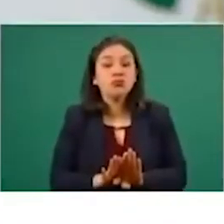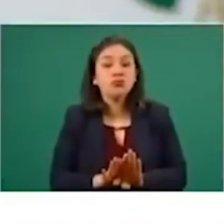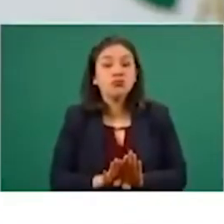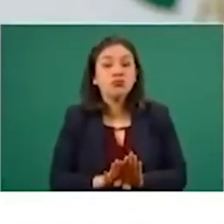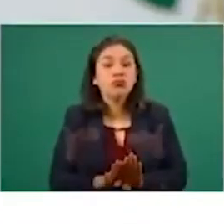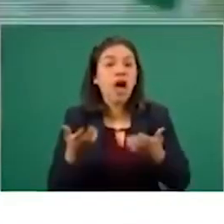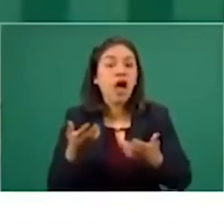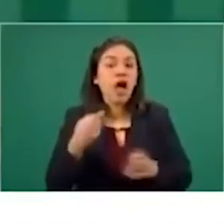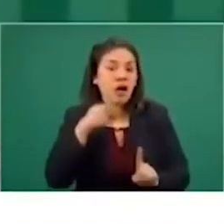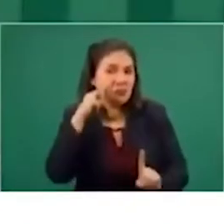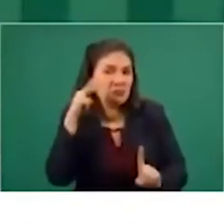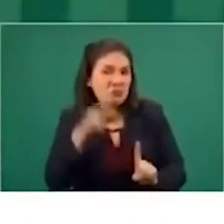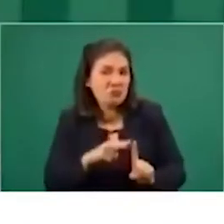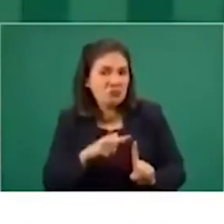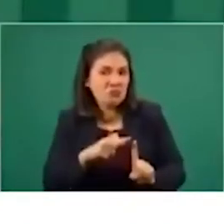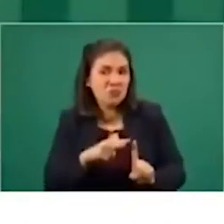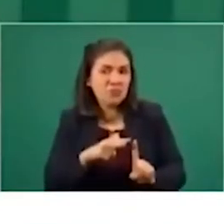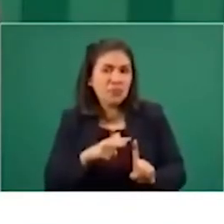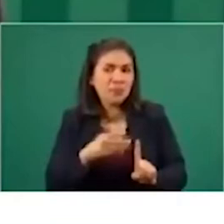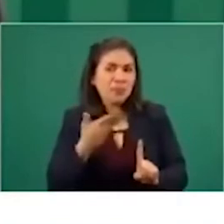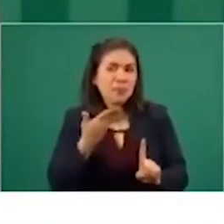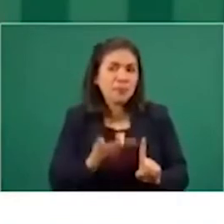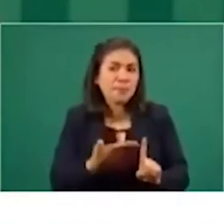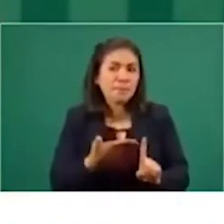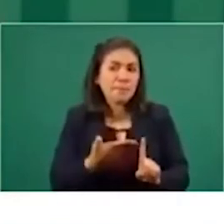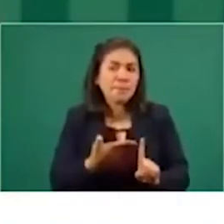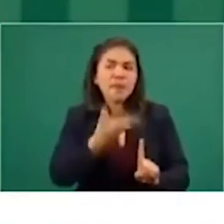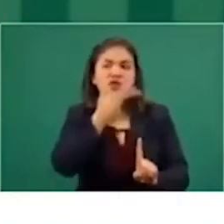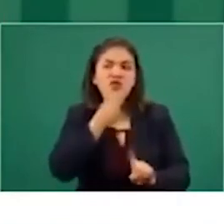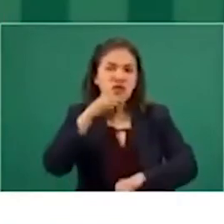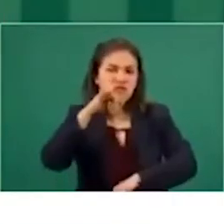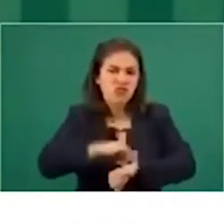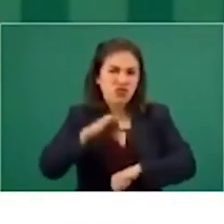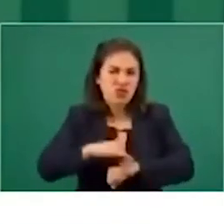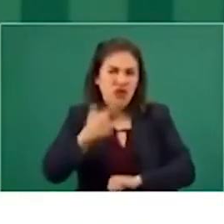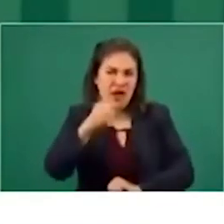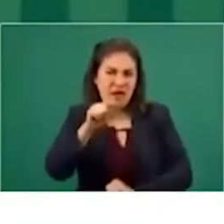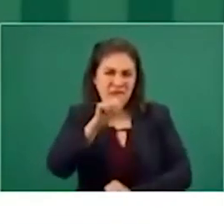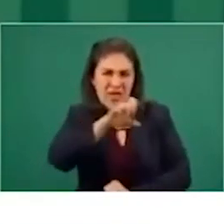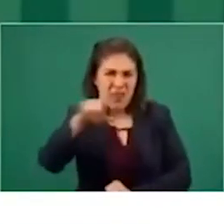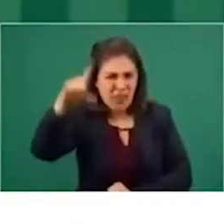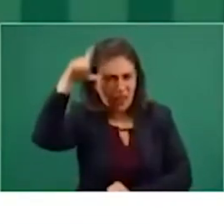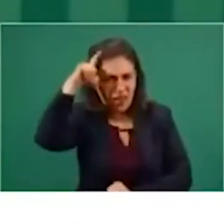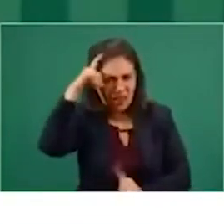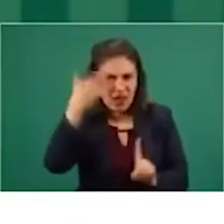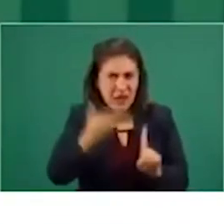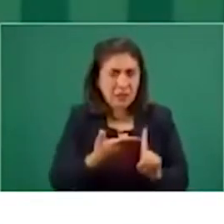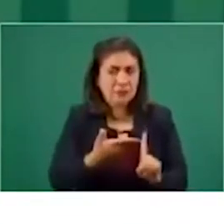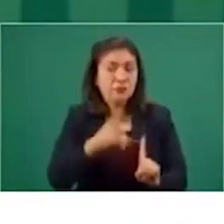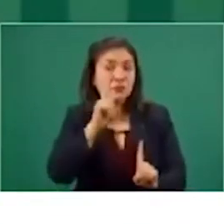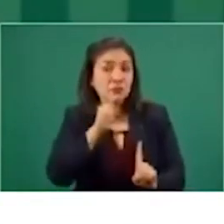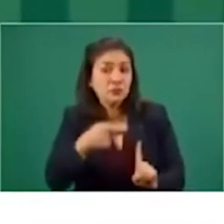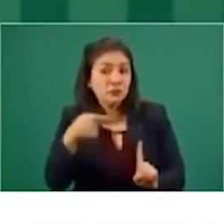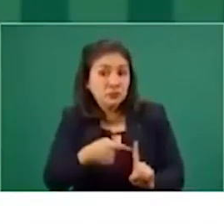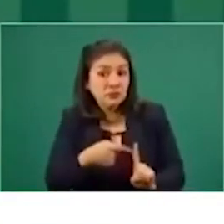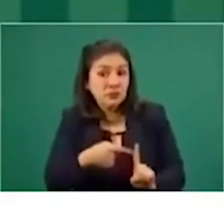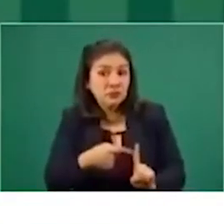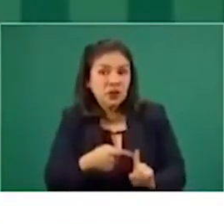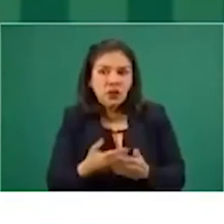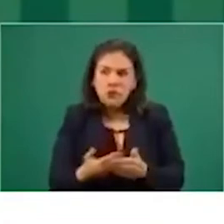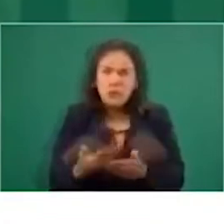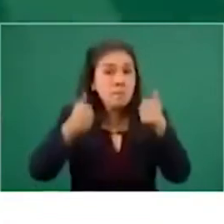conducta del doctor López-Gatell, es que ha estado trabajando